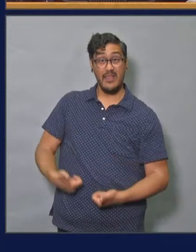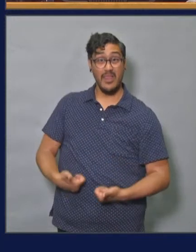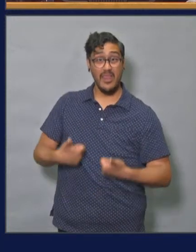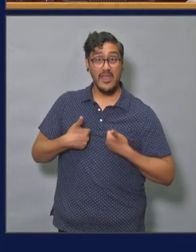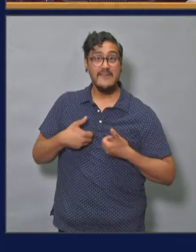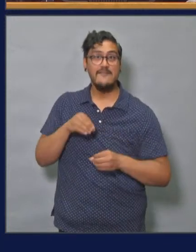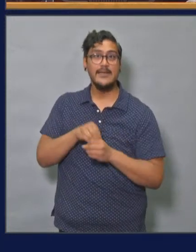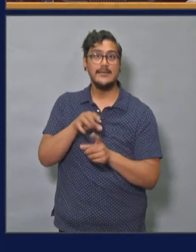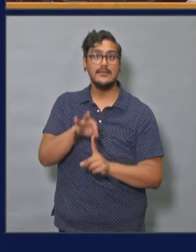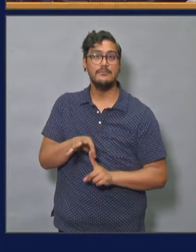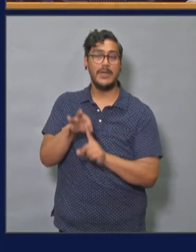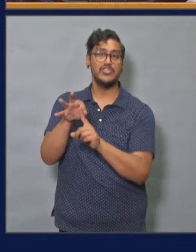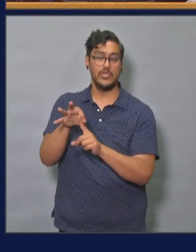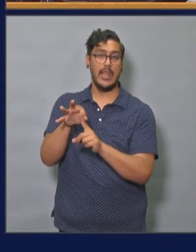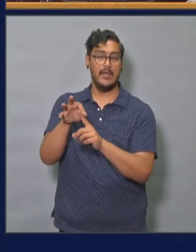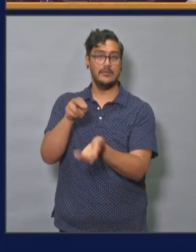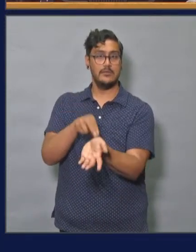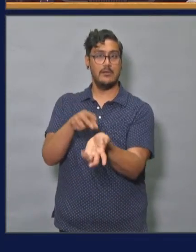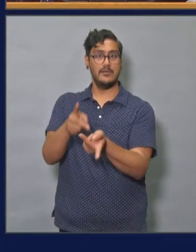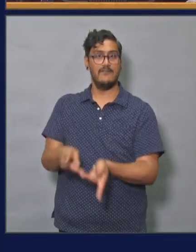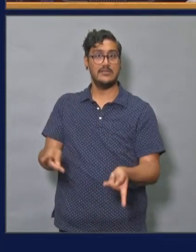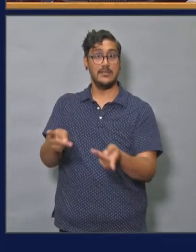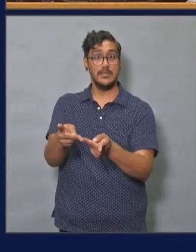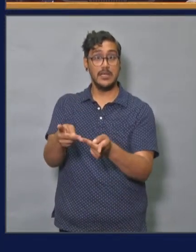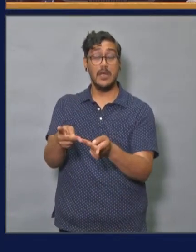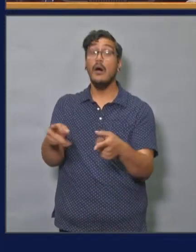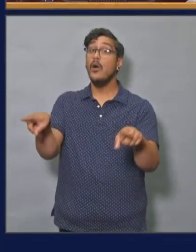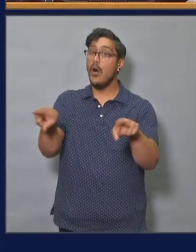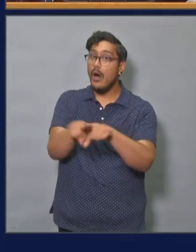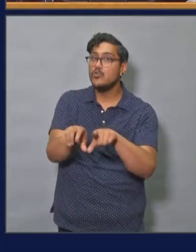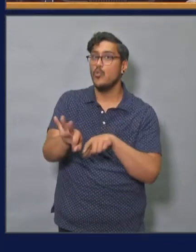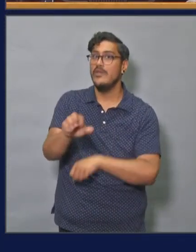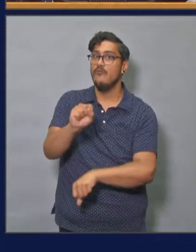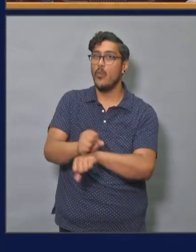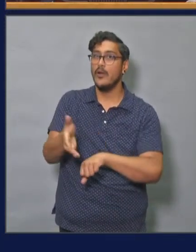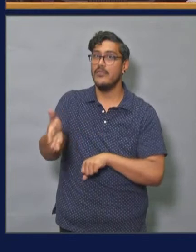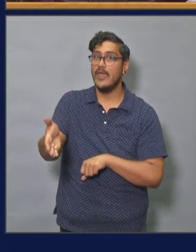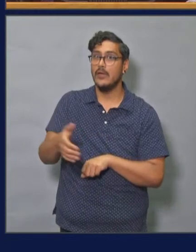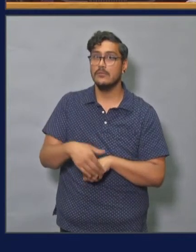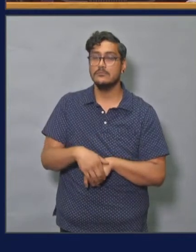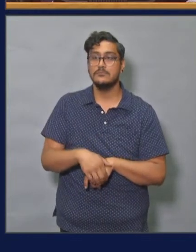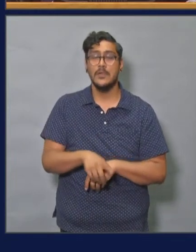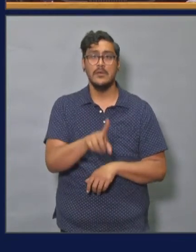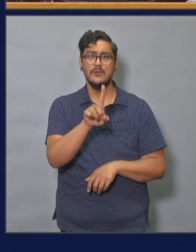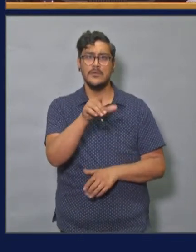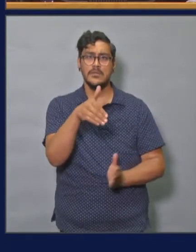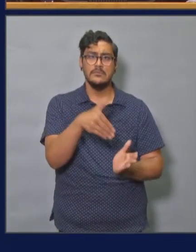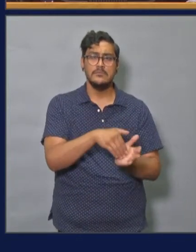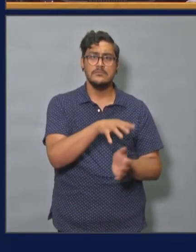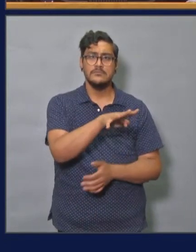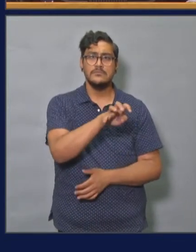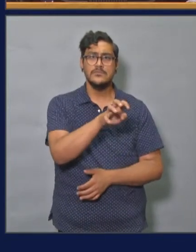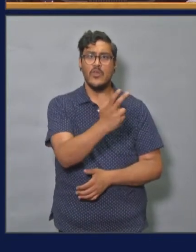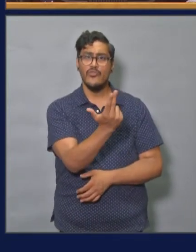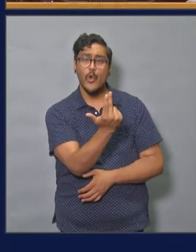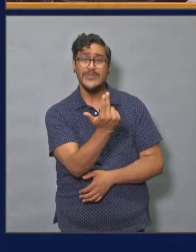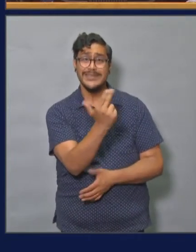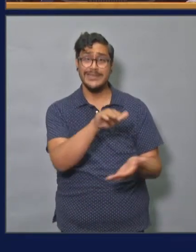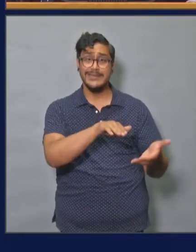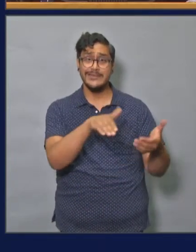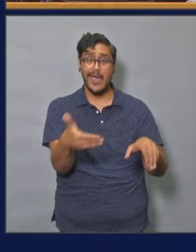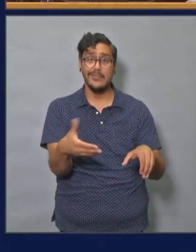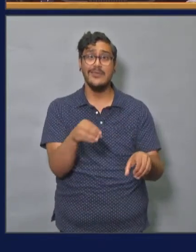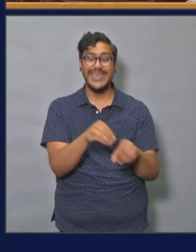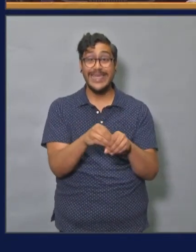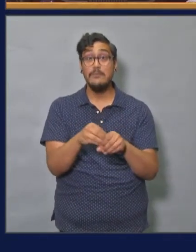especializada y personas que trabajaban en estos sitios. Para las 1,413 fallecimientos entre